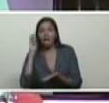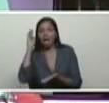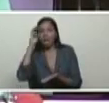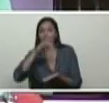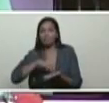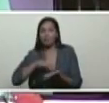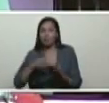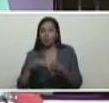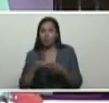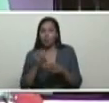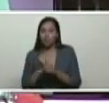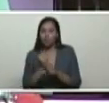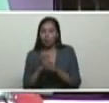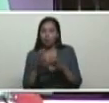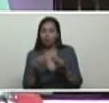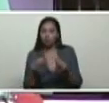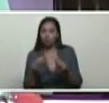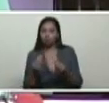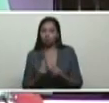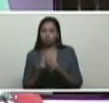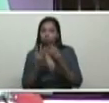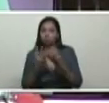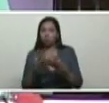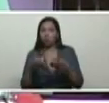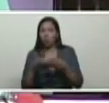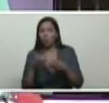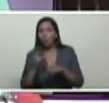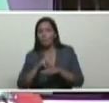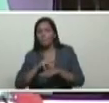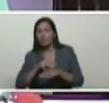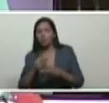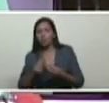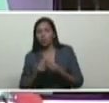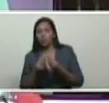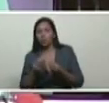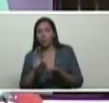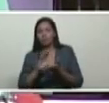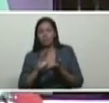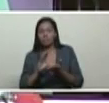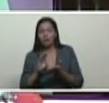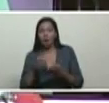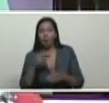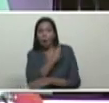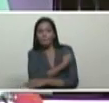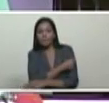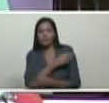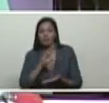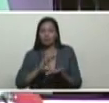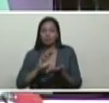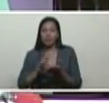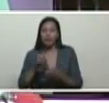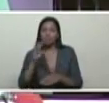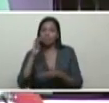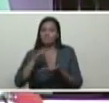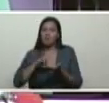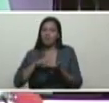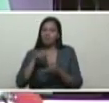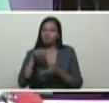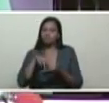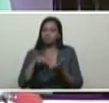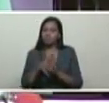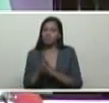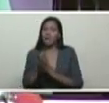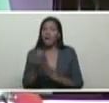con su equipo de trabajo, con todo el equipo médico del Hospital Central de Maracay, para poner